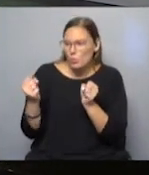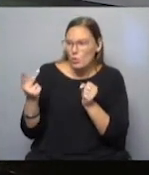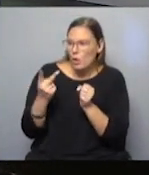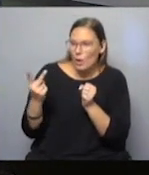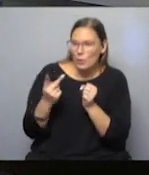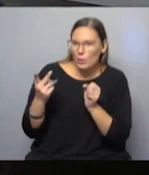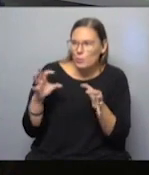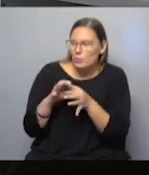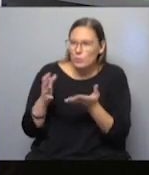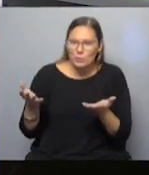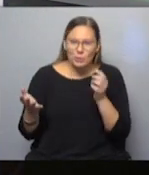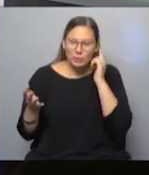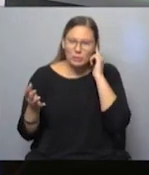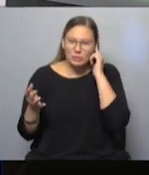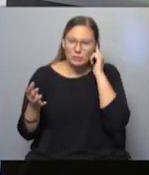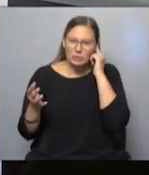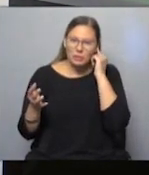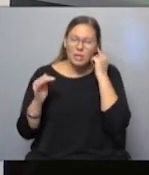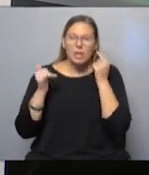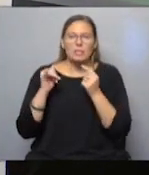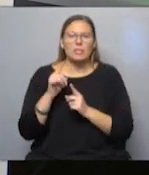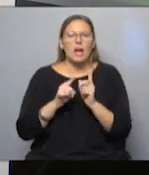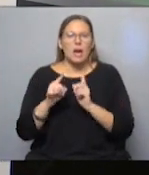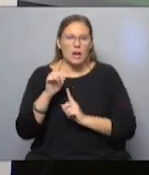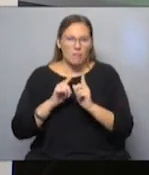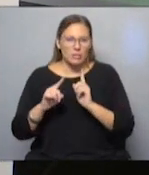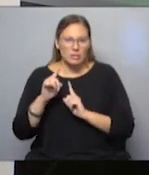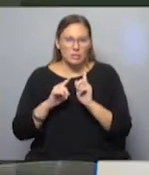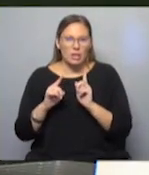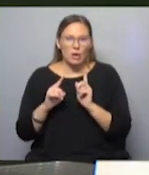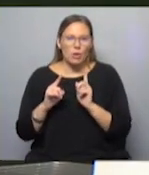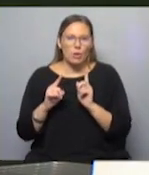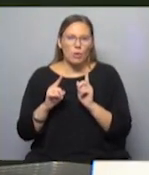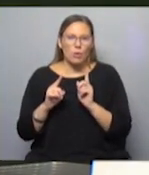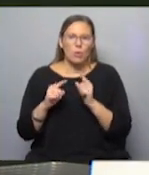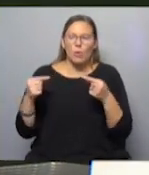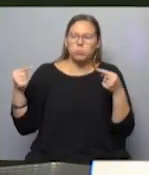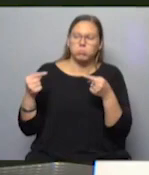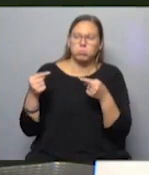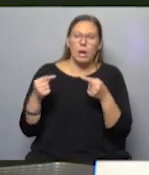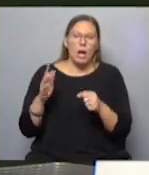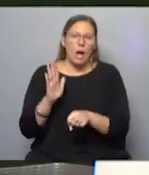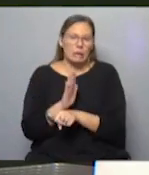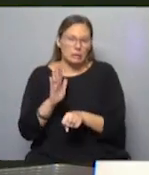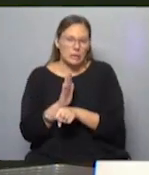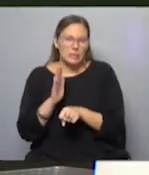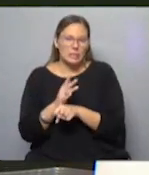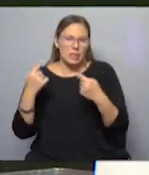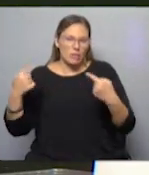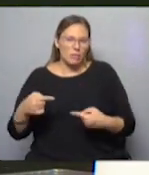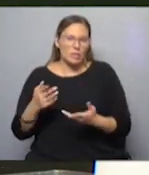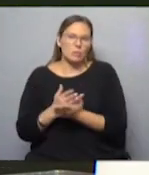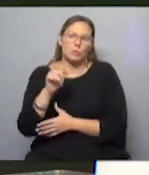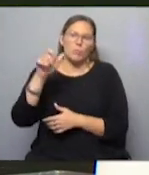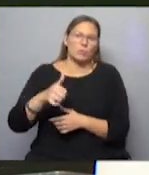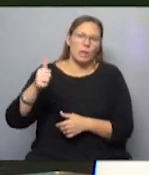como unión y la verdad que gente que muchas veces es un duelo de actrices no tiene el duelo siempre sale alguien